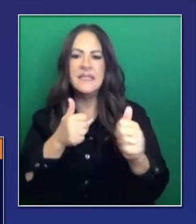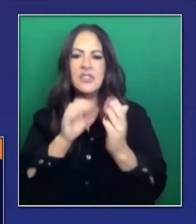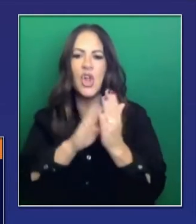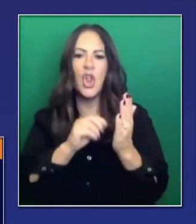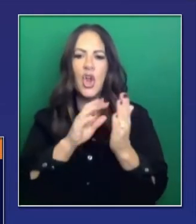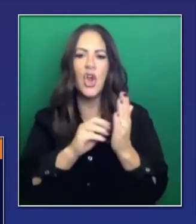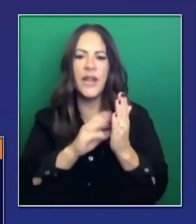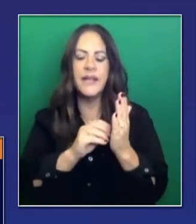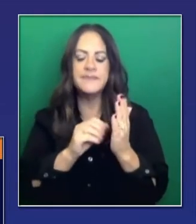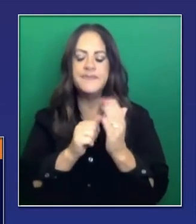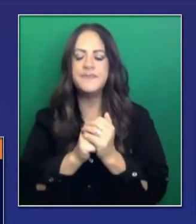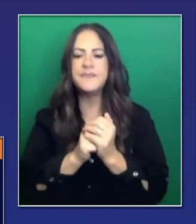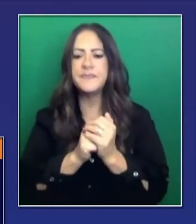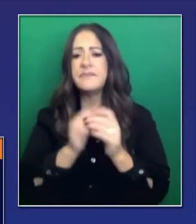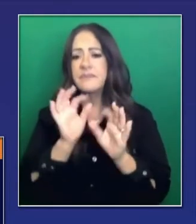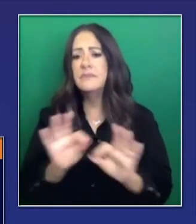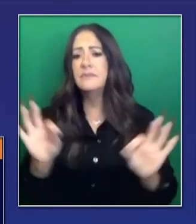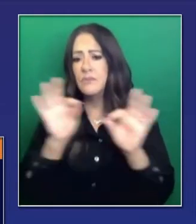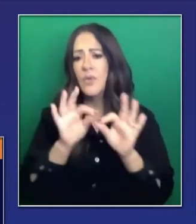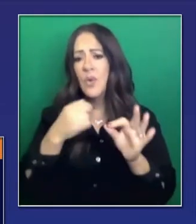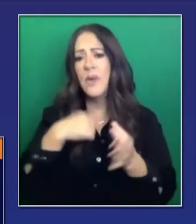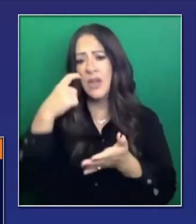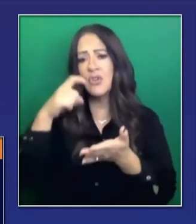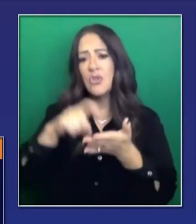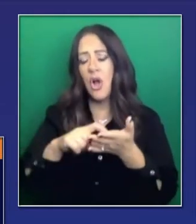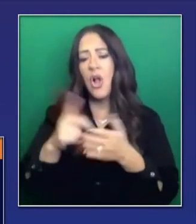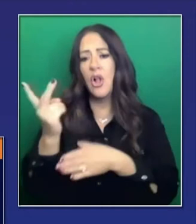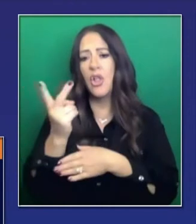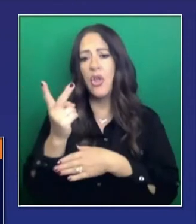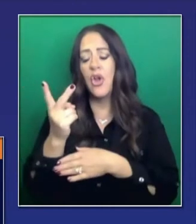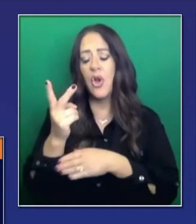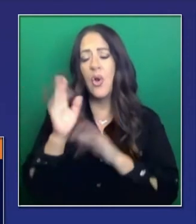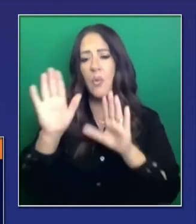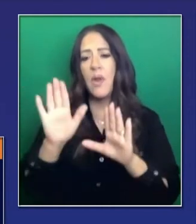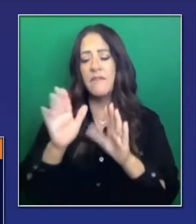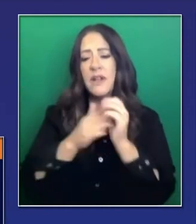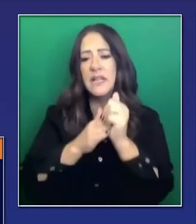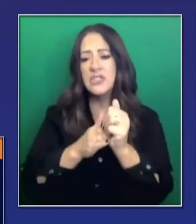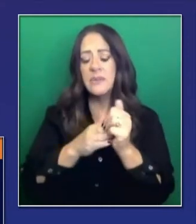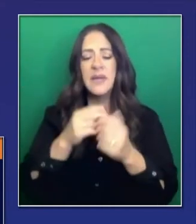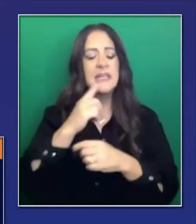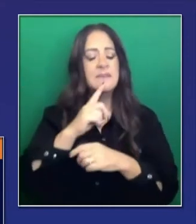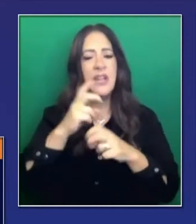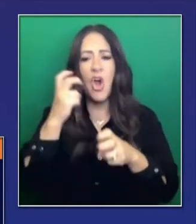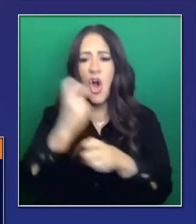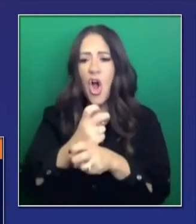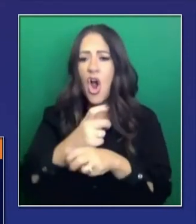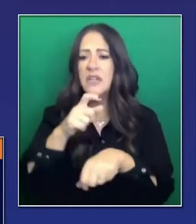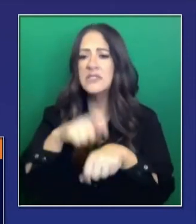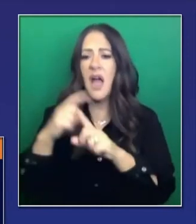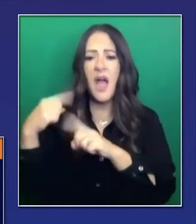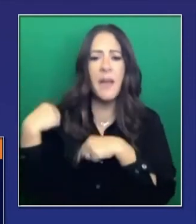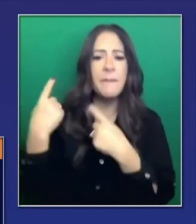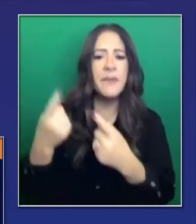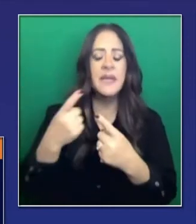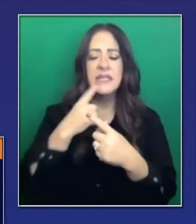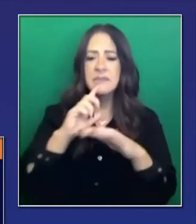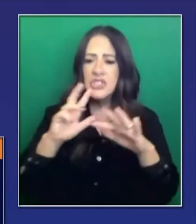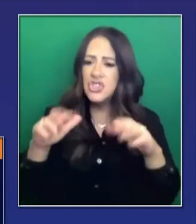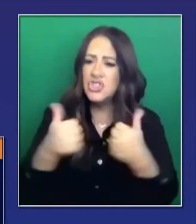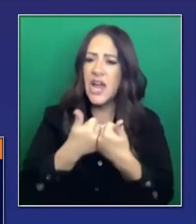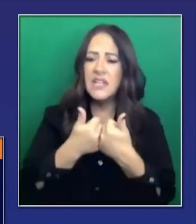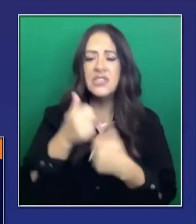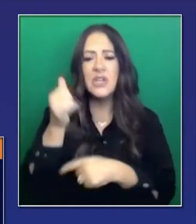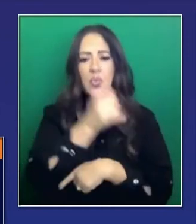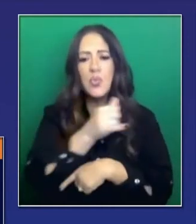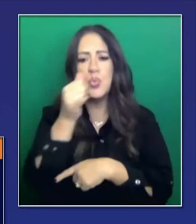cabo actualmente, que es tan importante y tenemos que reconocerlo. Ha sido un reto, ha sido duro. Y antes de